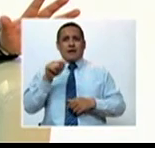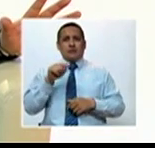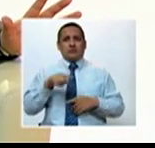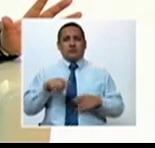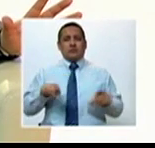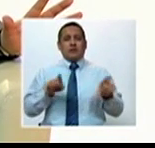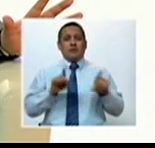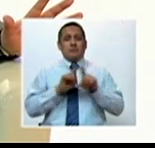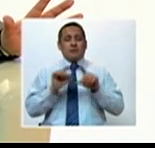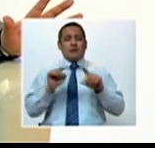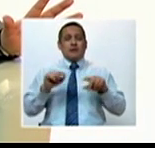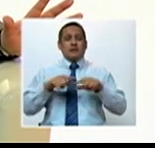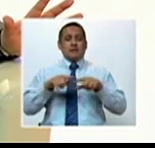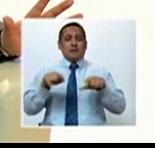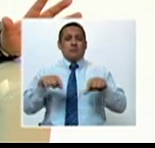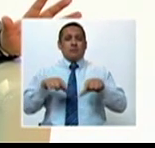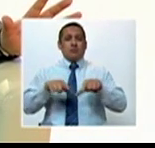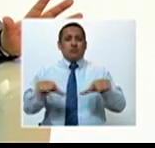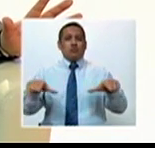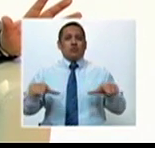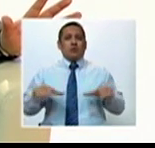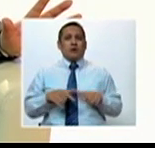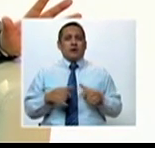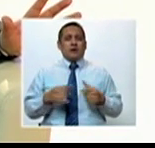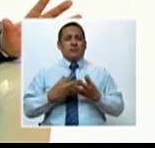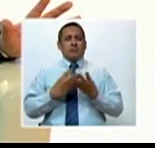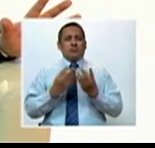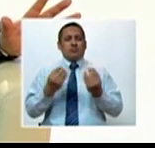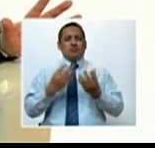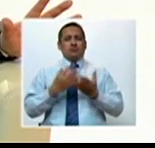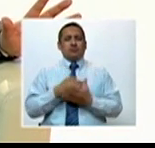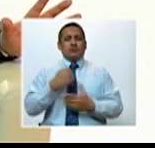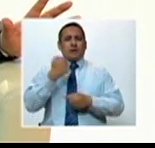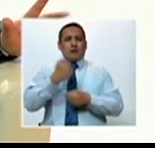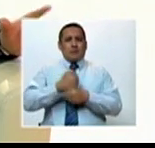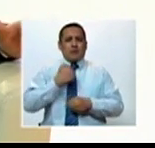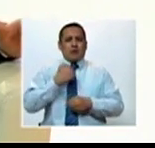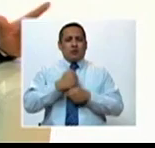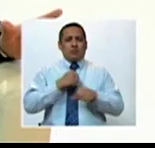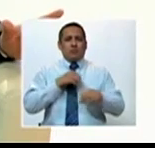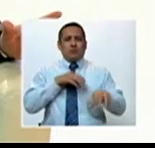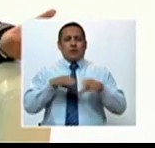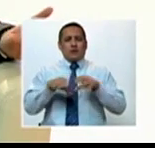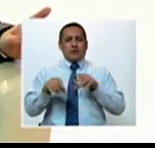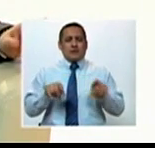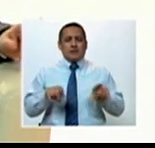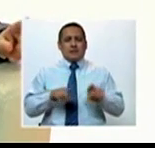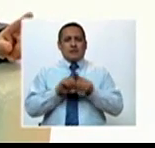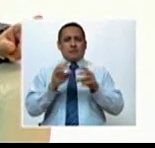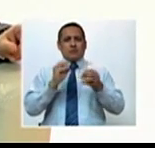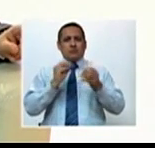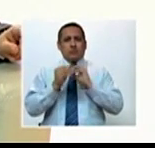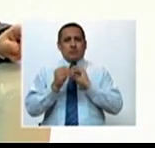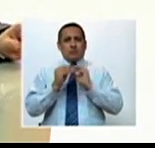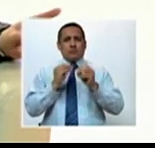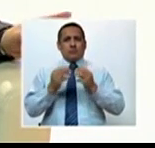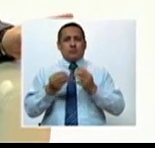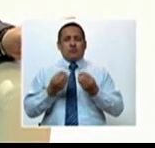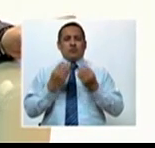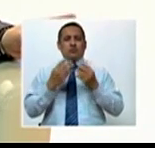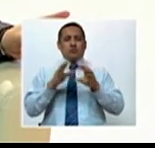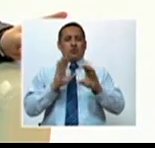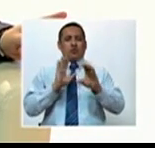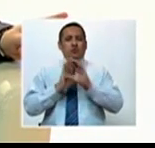Entonces, es un terreno donde hay mucho trabajo por hacer y redefinir,